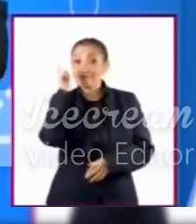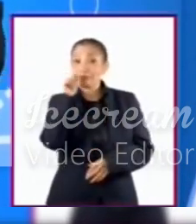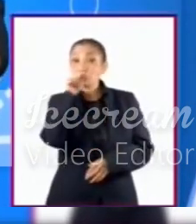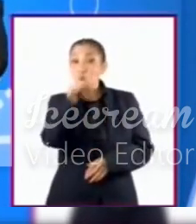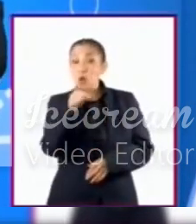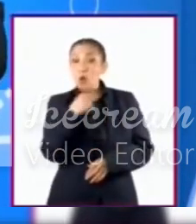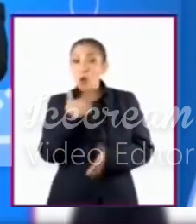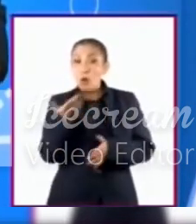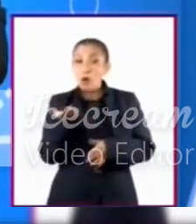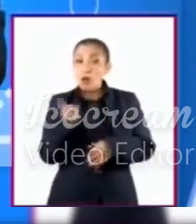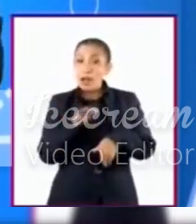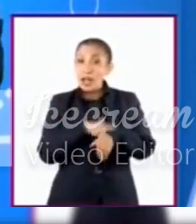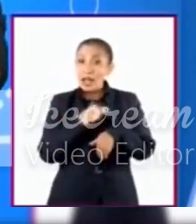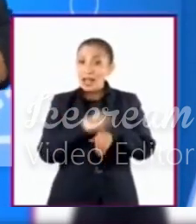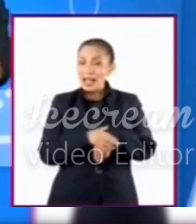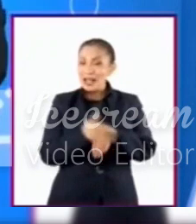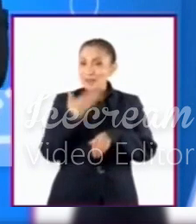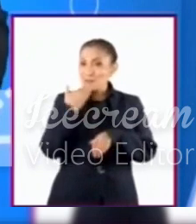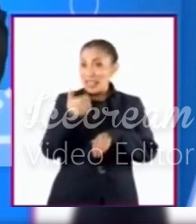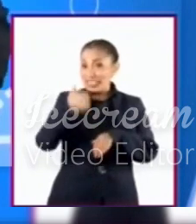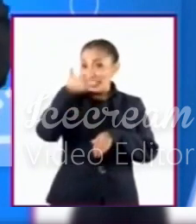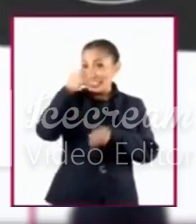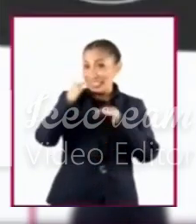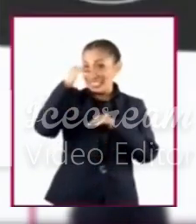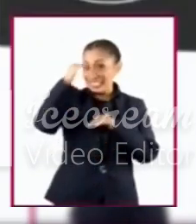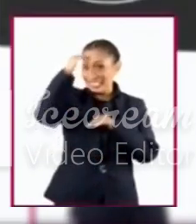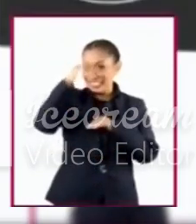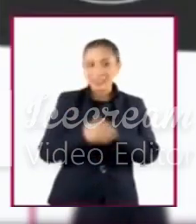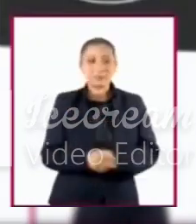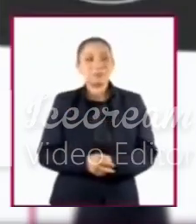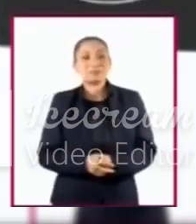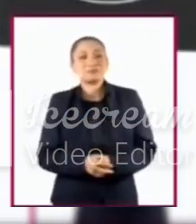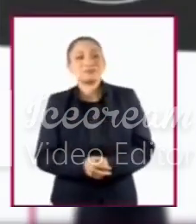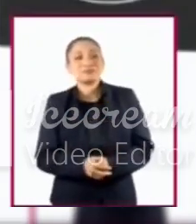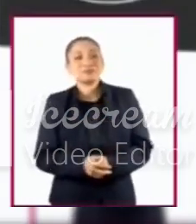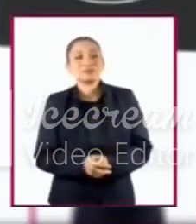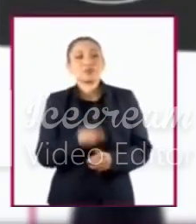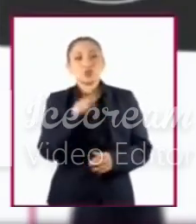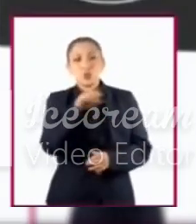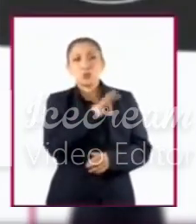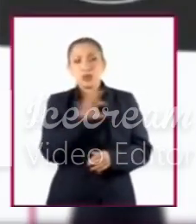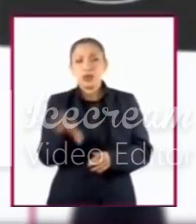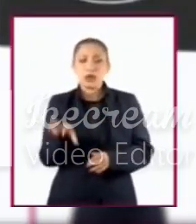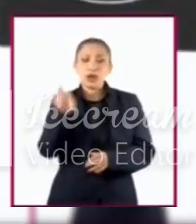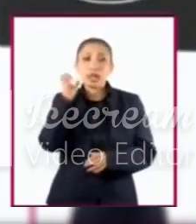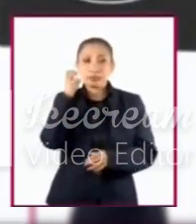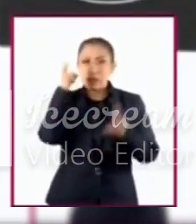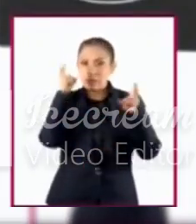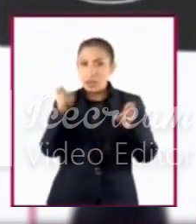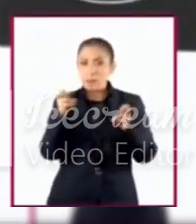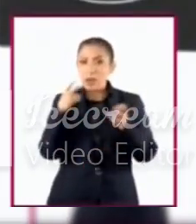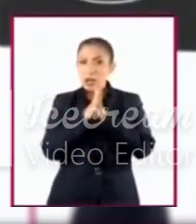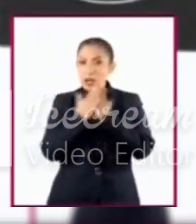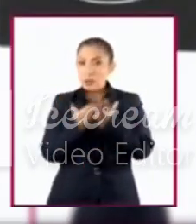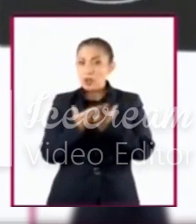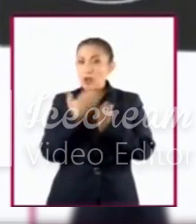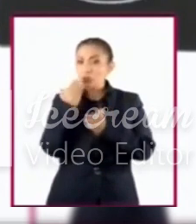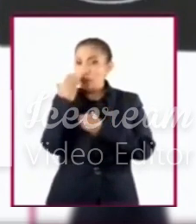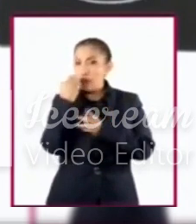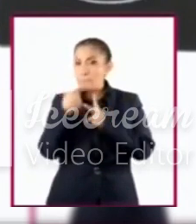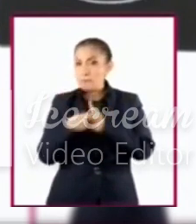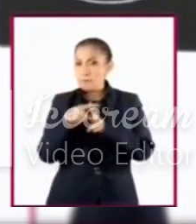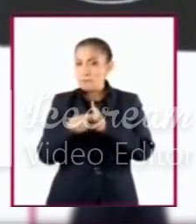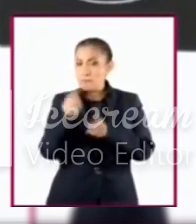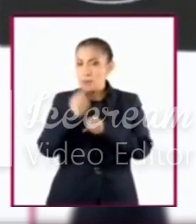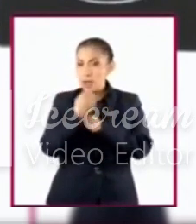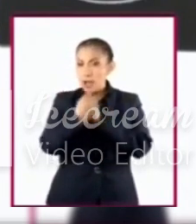que califiquen solo con positivos esta lección. Recuerden que pueden localizar este tema en su libro de